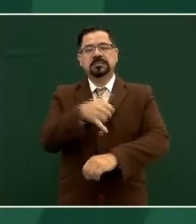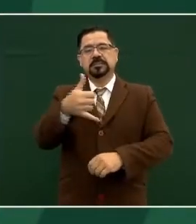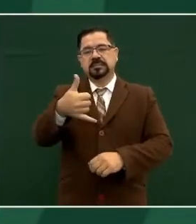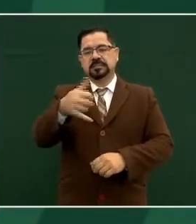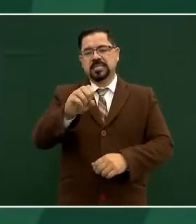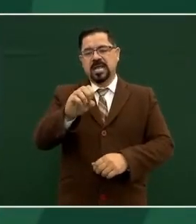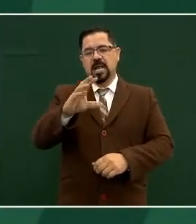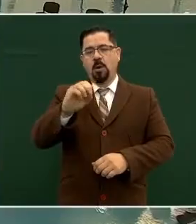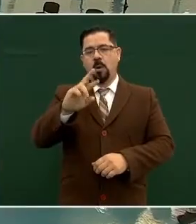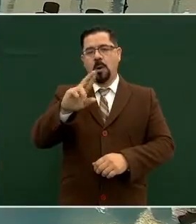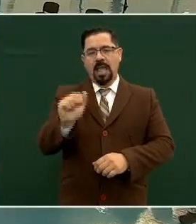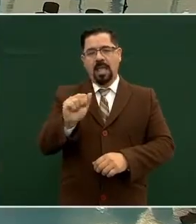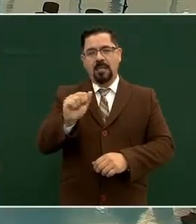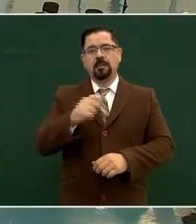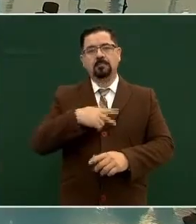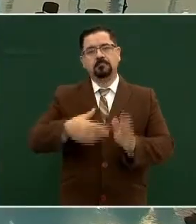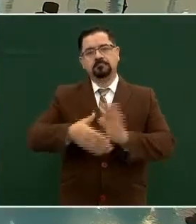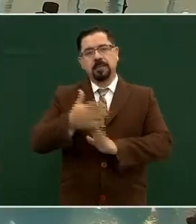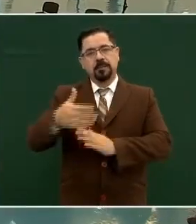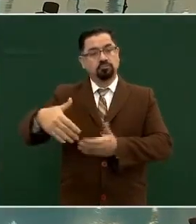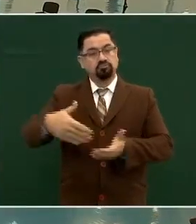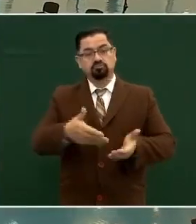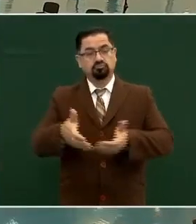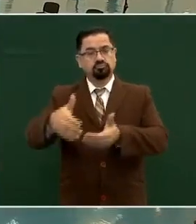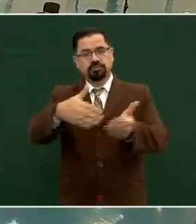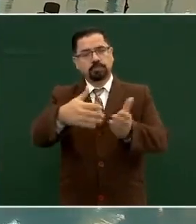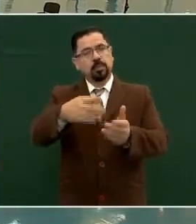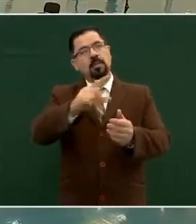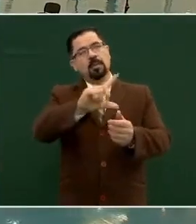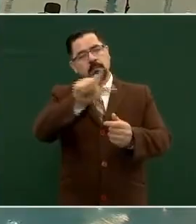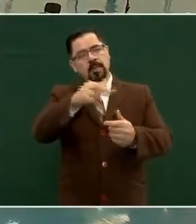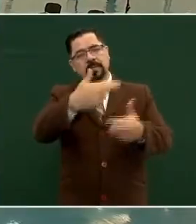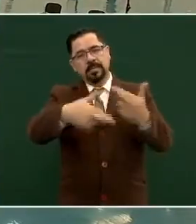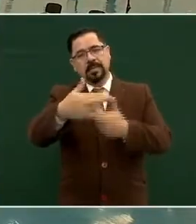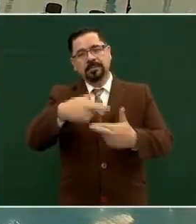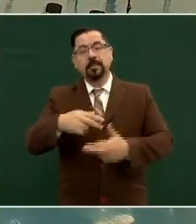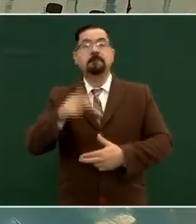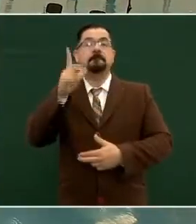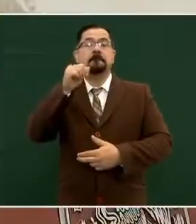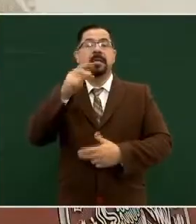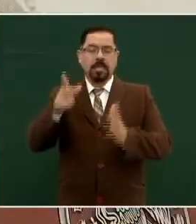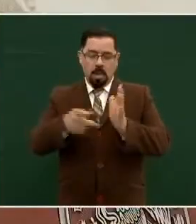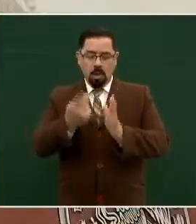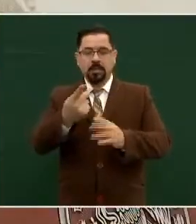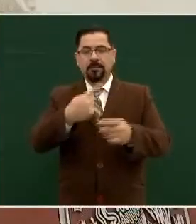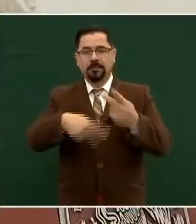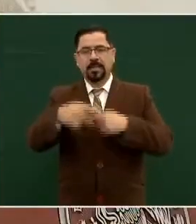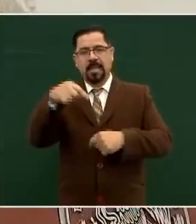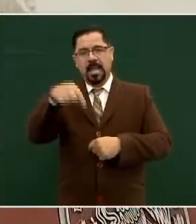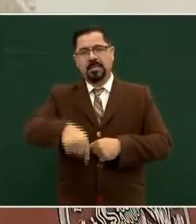por tierra, sí, vamos y regresamos, y mañana estamos aquí,